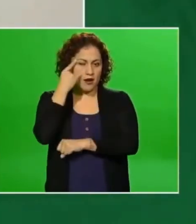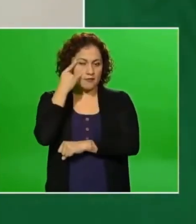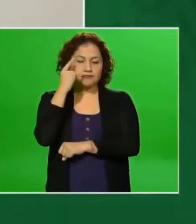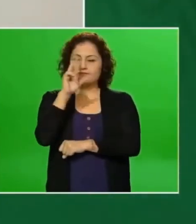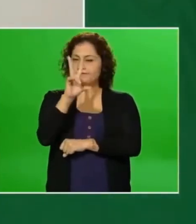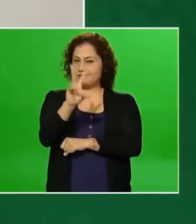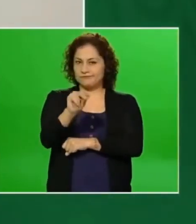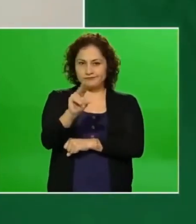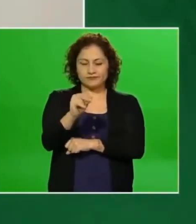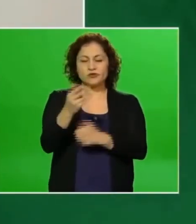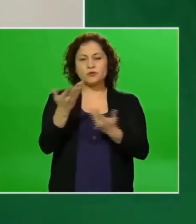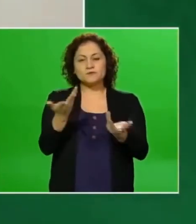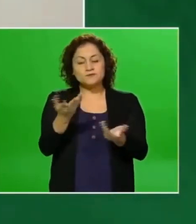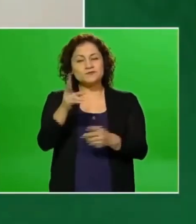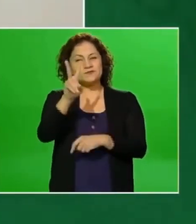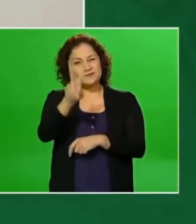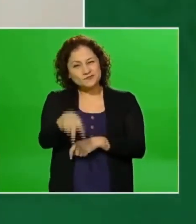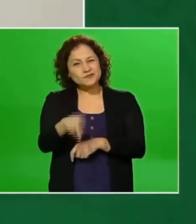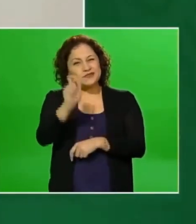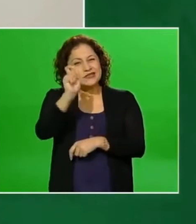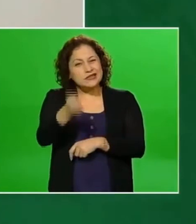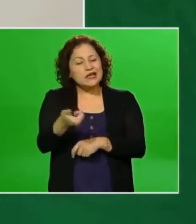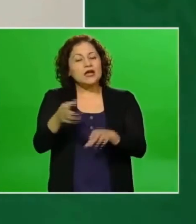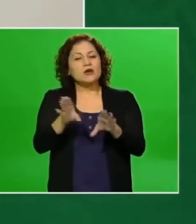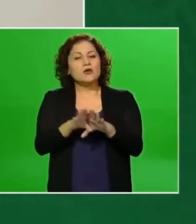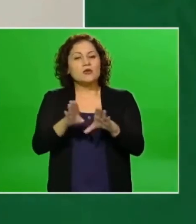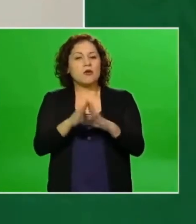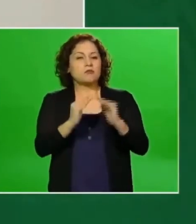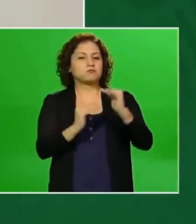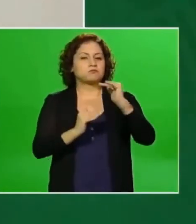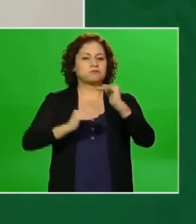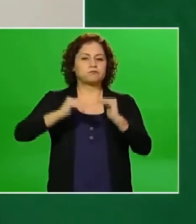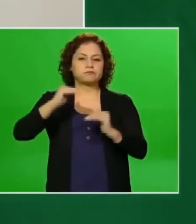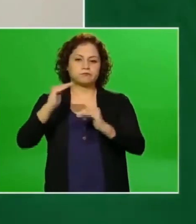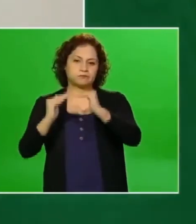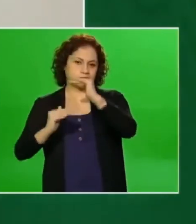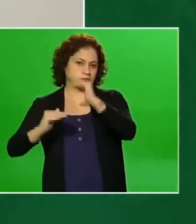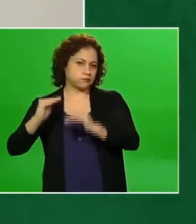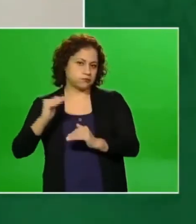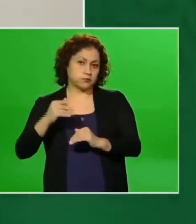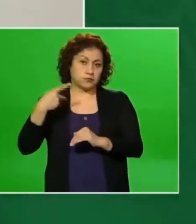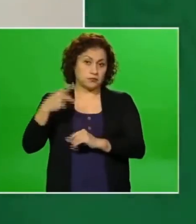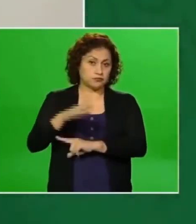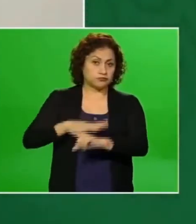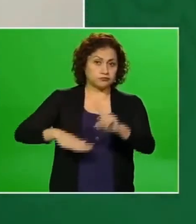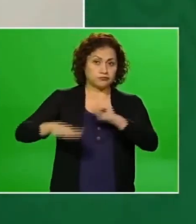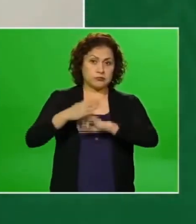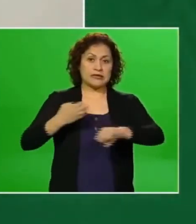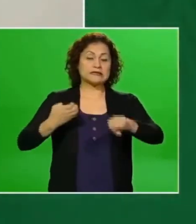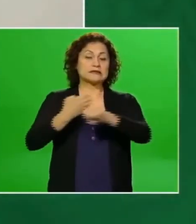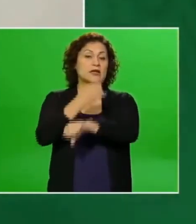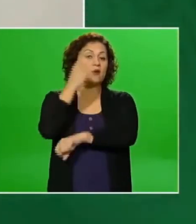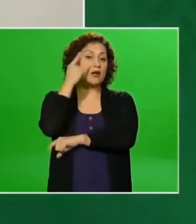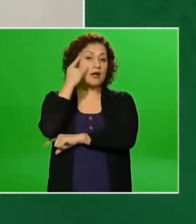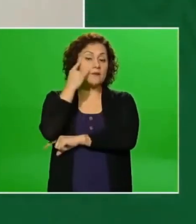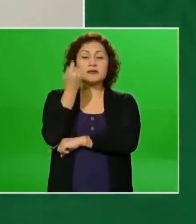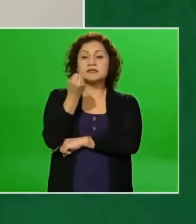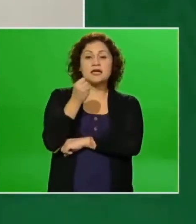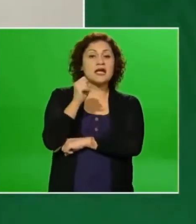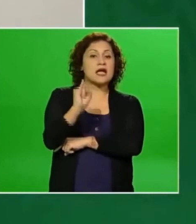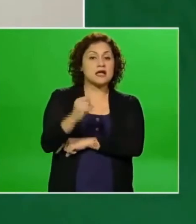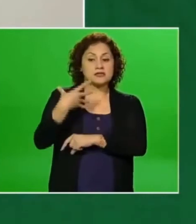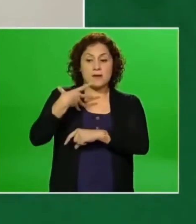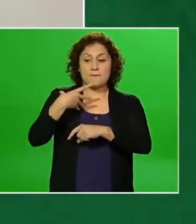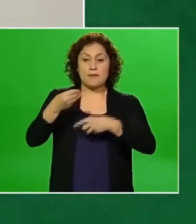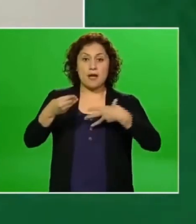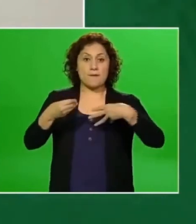que ver con este comportamiento ondulante, en este caso para el estado de Campeche, basal, que tenemos no solo en